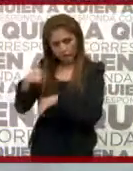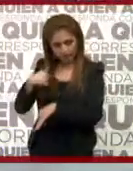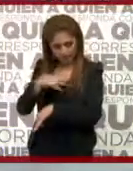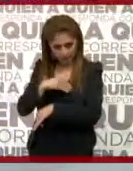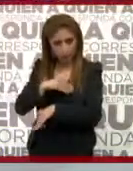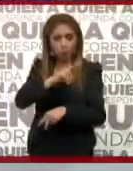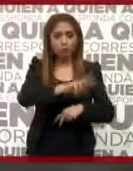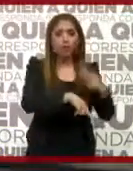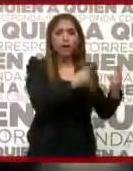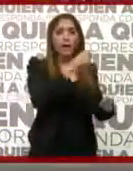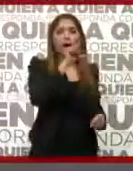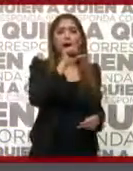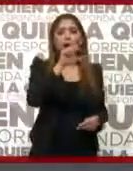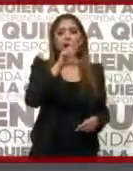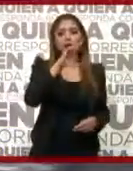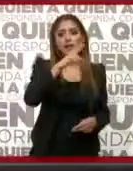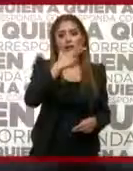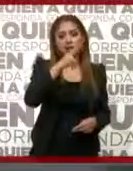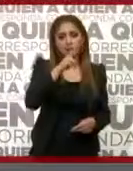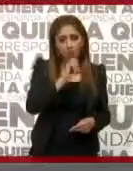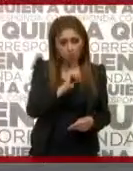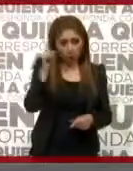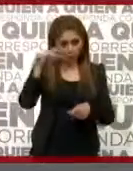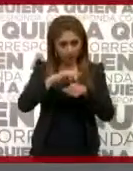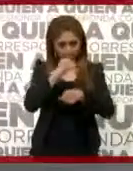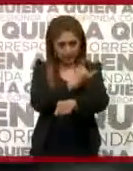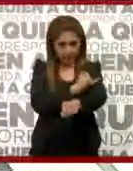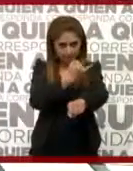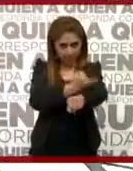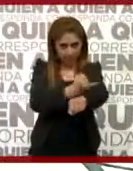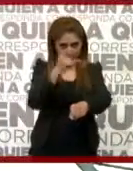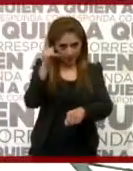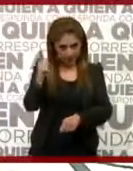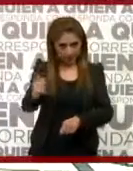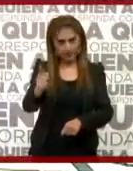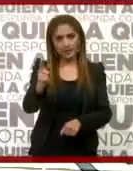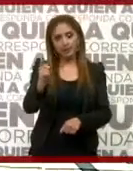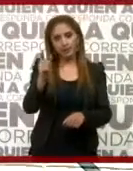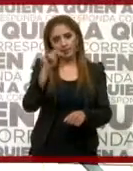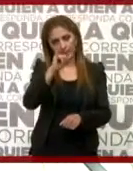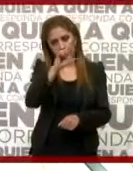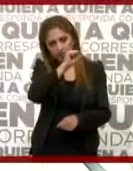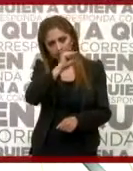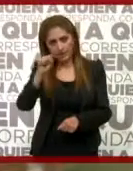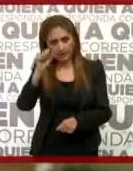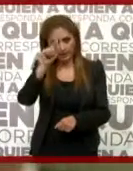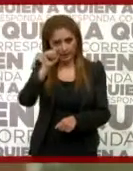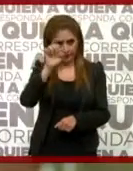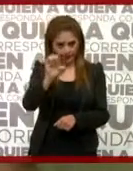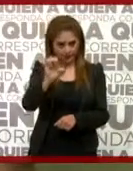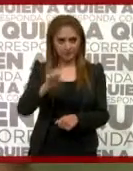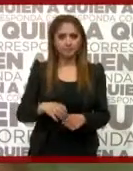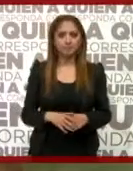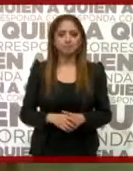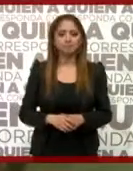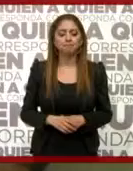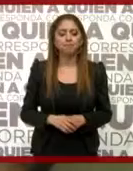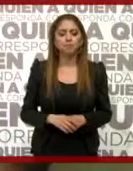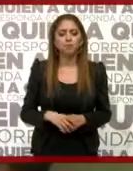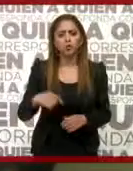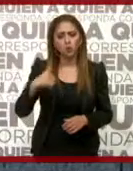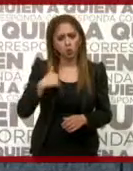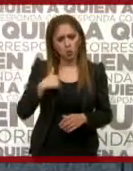al archivo de la Clínica de Medicina Familiar de Iztapalapa del Instituto de Seguridad y Servicios Sociales de los Trabajadores del Estado, ISSSTE. Llevo